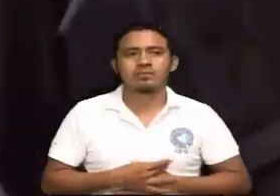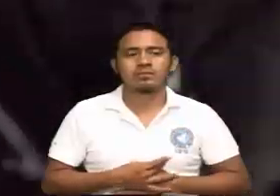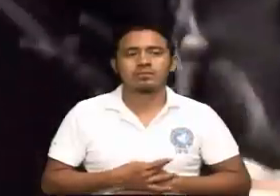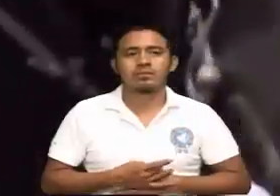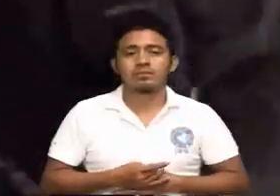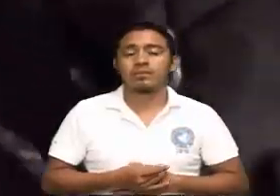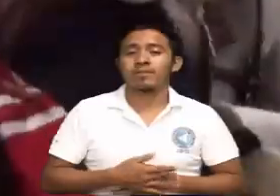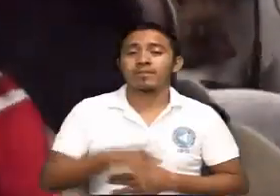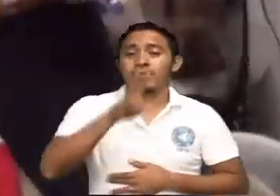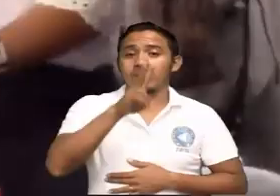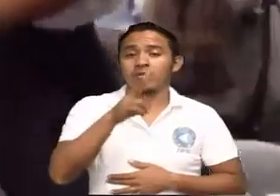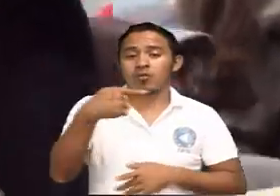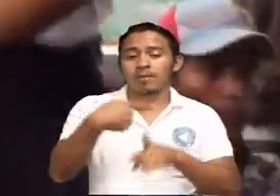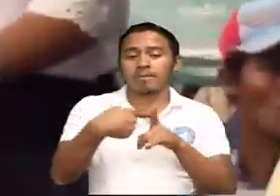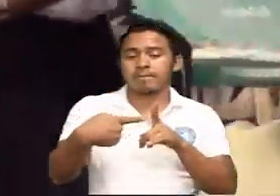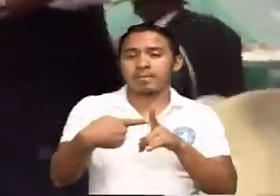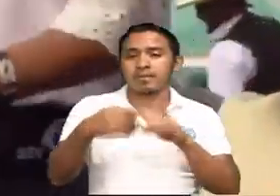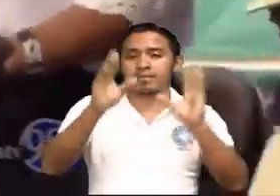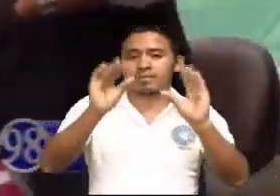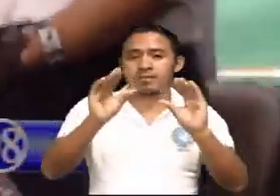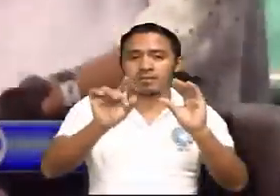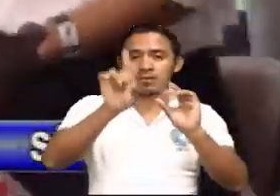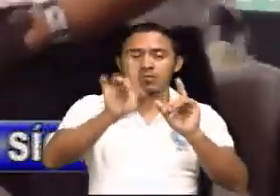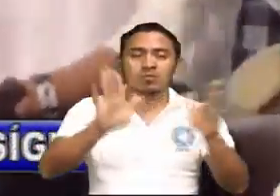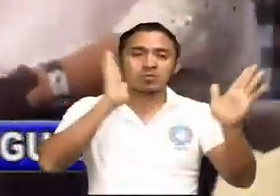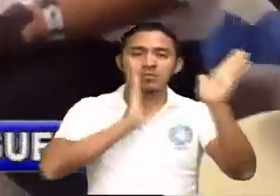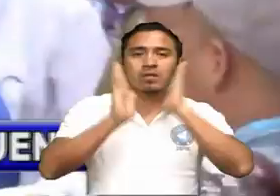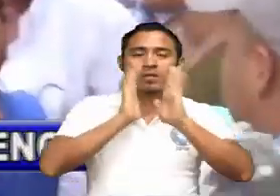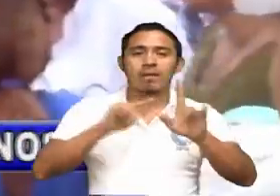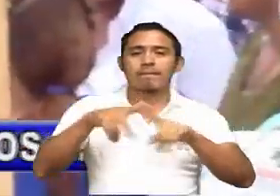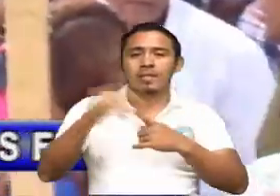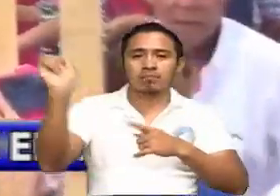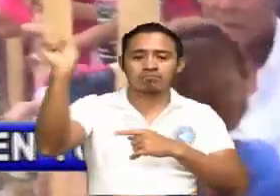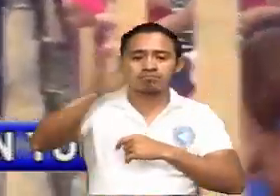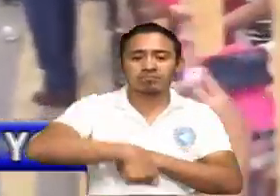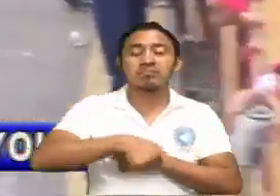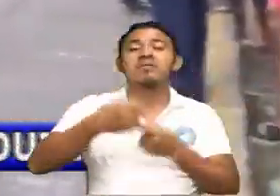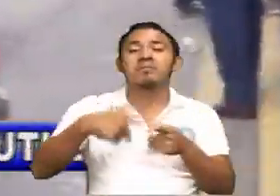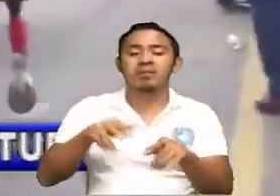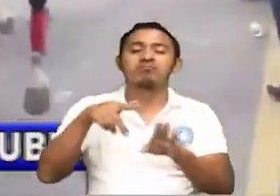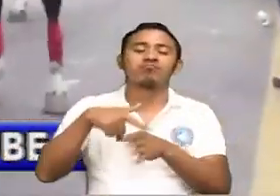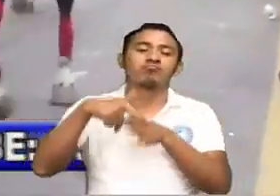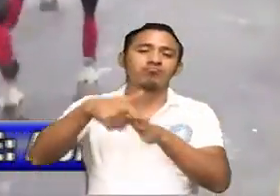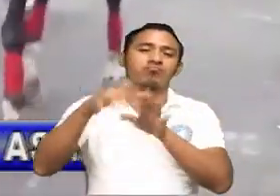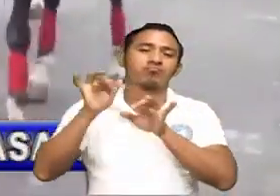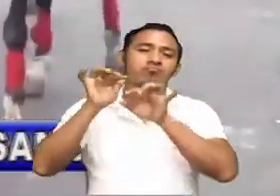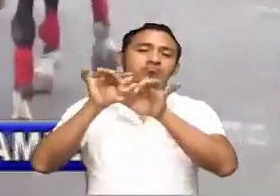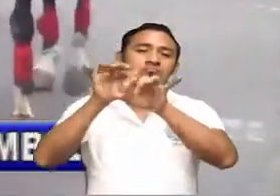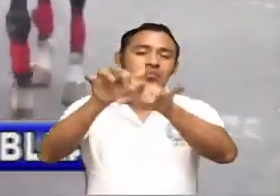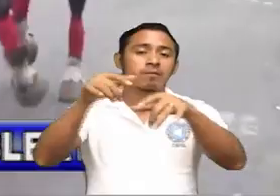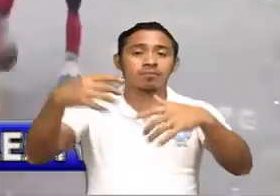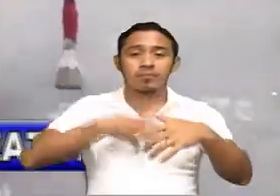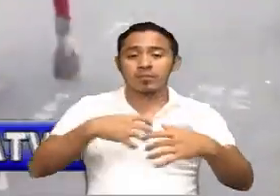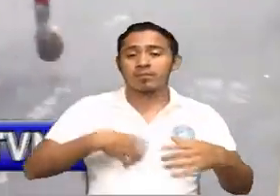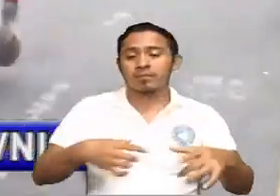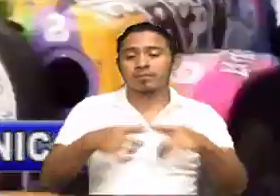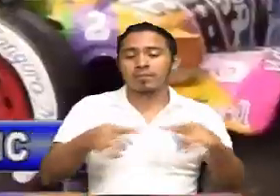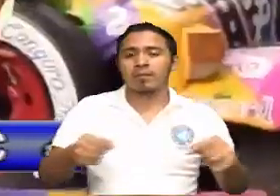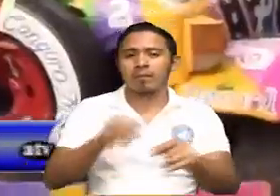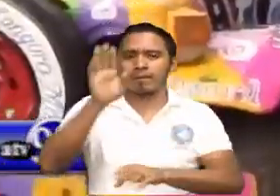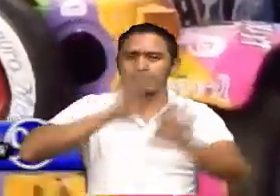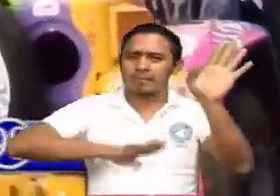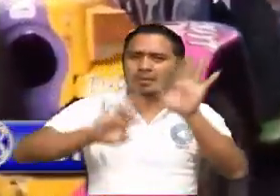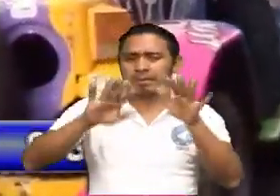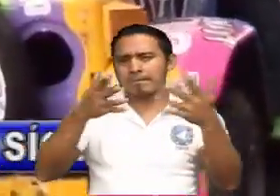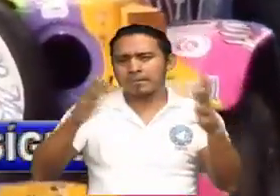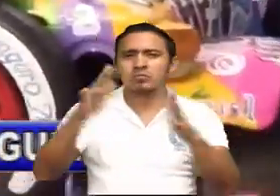A las 2:30 de la tarde de este 1 de agosto se dará el banderillazo de salida al desfile hípico de Managua, donde